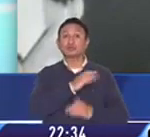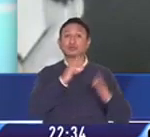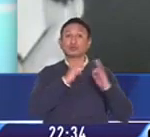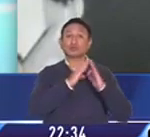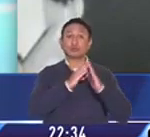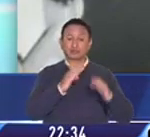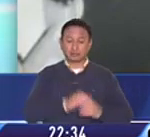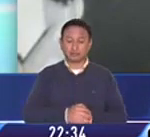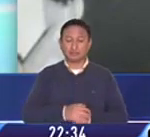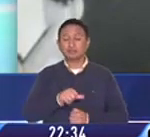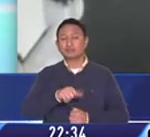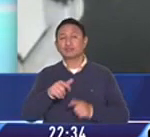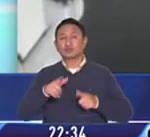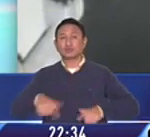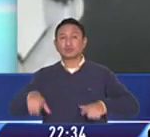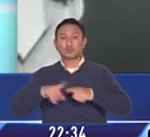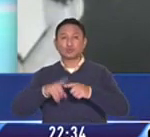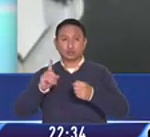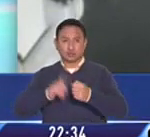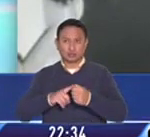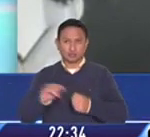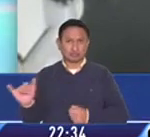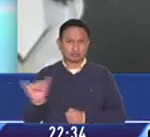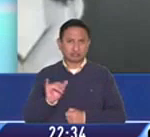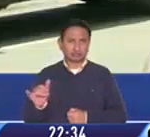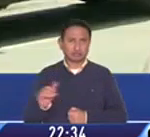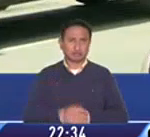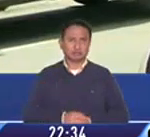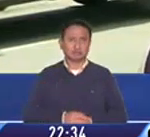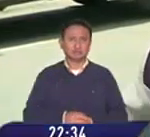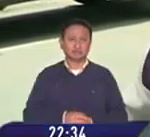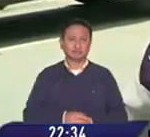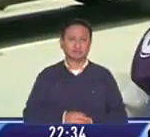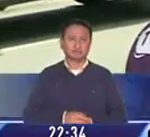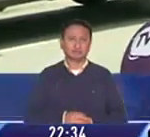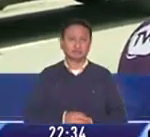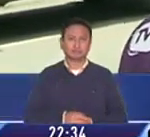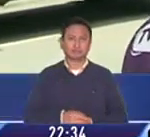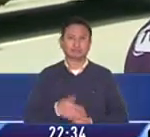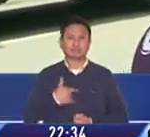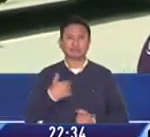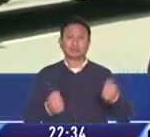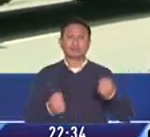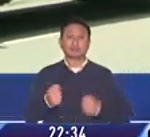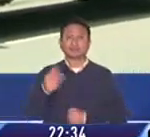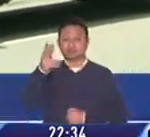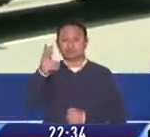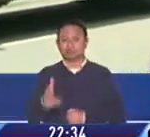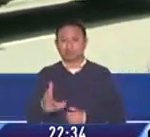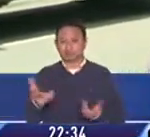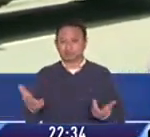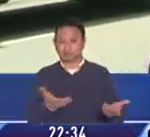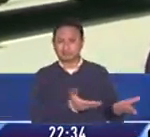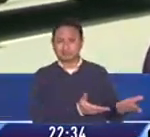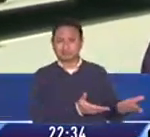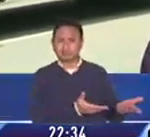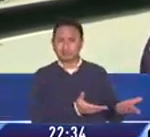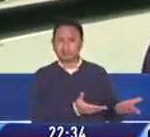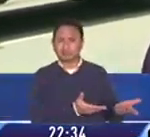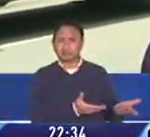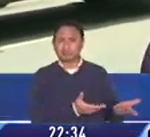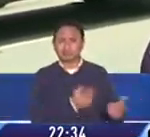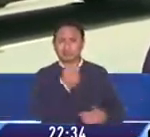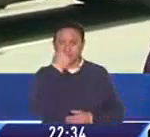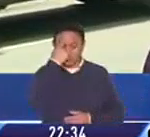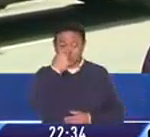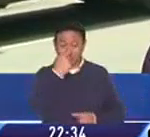pero otros sectores de Quito también son los afectados. Así que están carros parqueados en una alcantarilla, uno se imagina